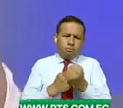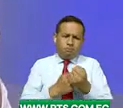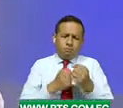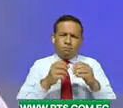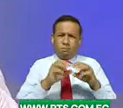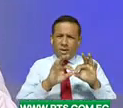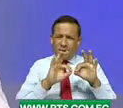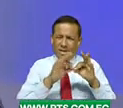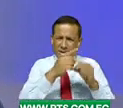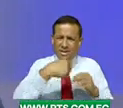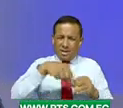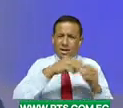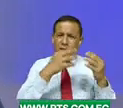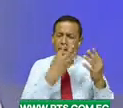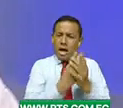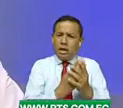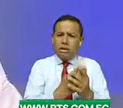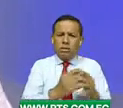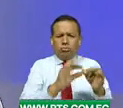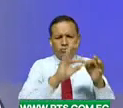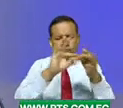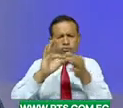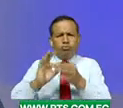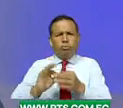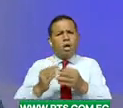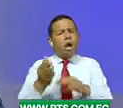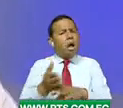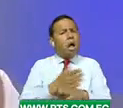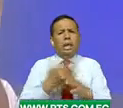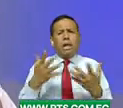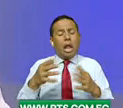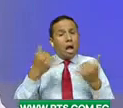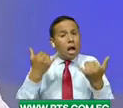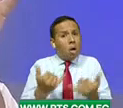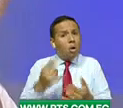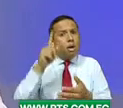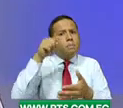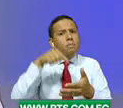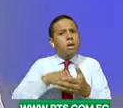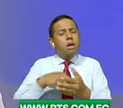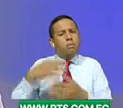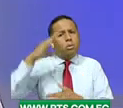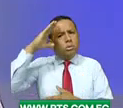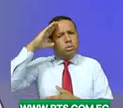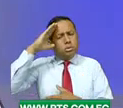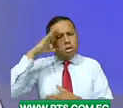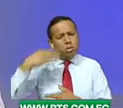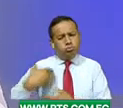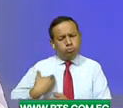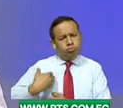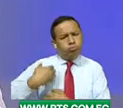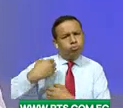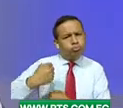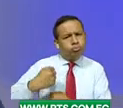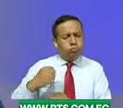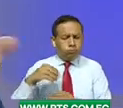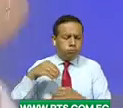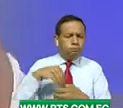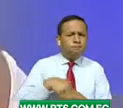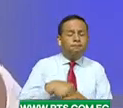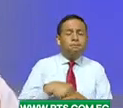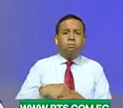antes en la historia carcelaria del Ecuador se lo ha hecho, tenemos 1000 efectivos por turno, 500 policías aproximadamente, 500 miembros de Fuerzas Armadas, 3 ramas del